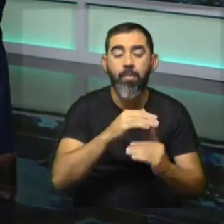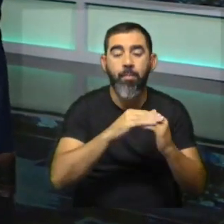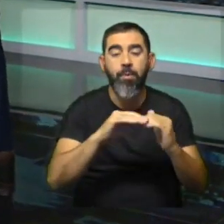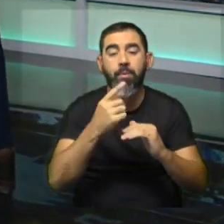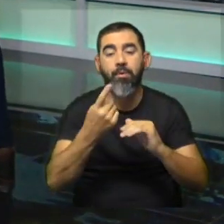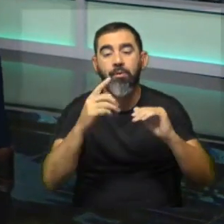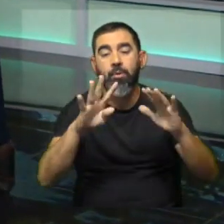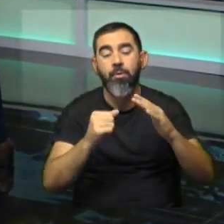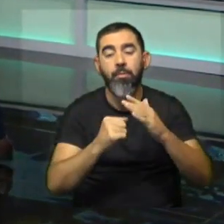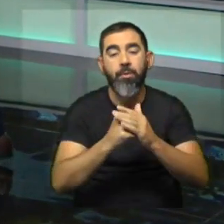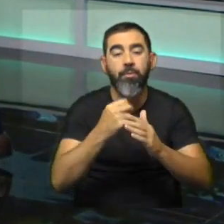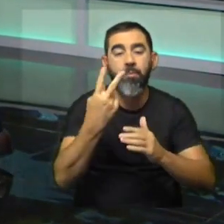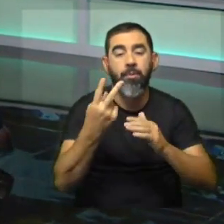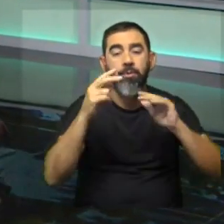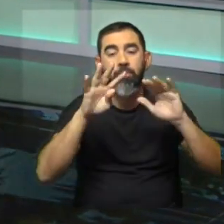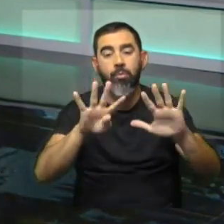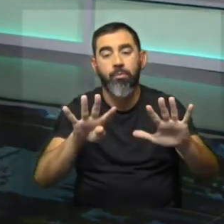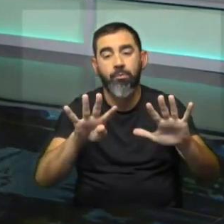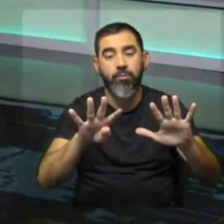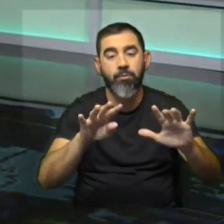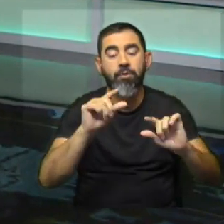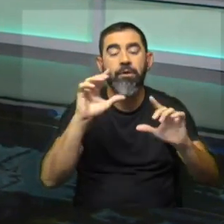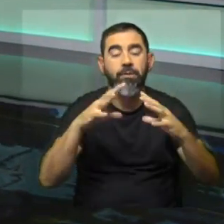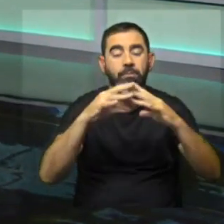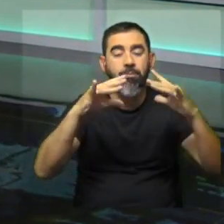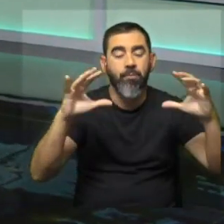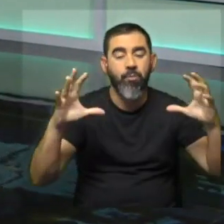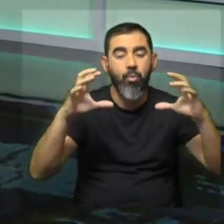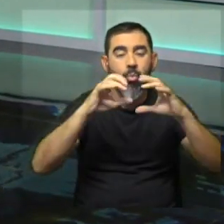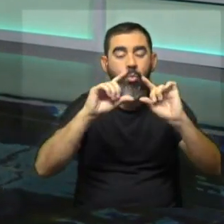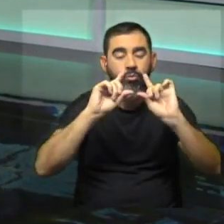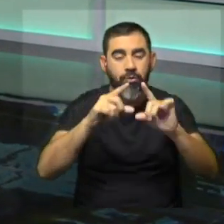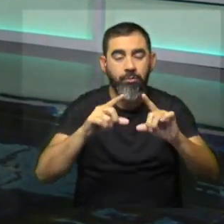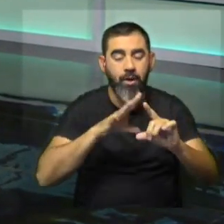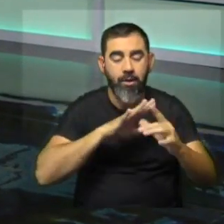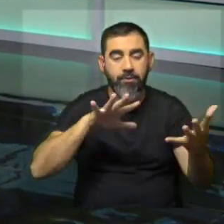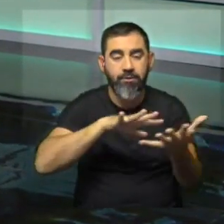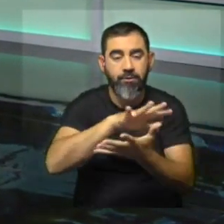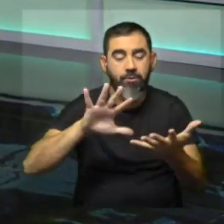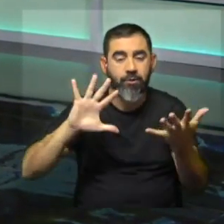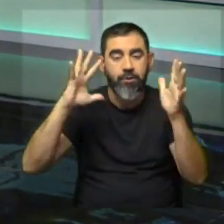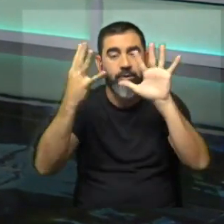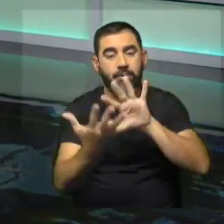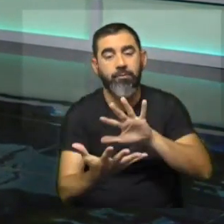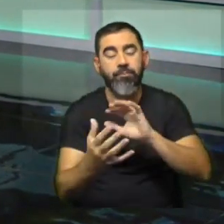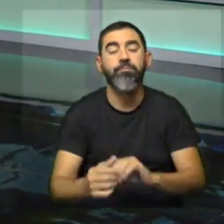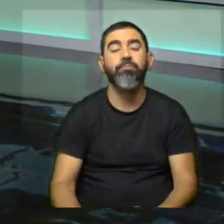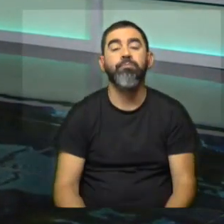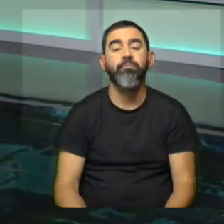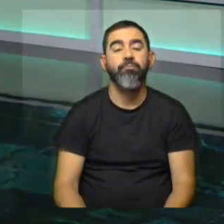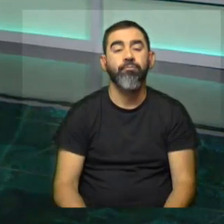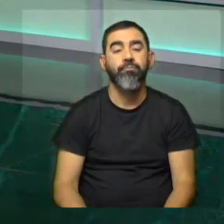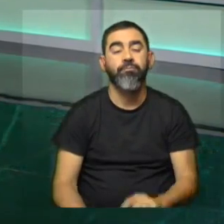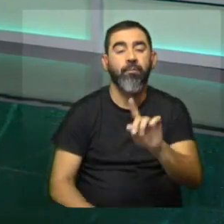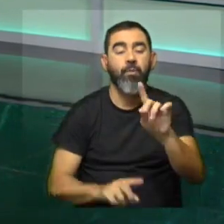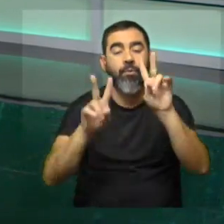será de 19, la máxima de 29 y el cielo estará nuboso y algo nuboso. Es el panorama que pinta el Instituto Uruguayo de Meteorología.